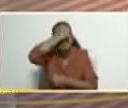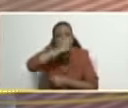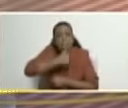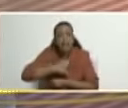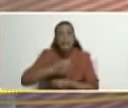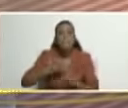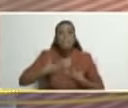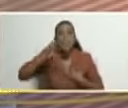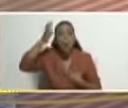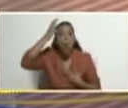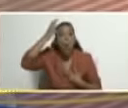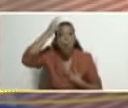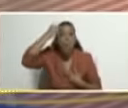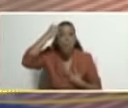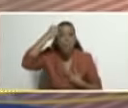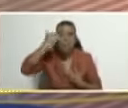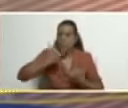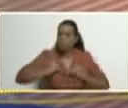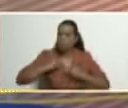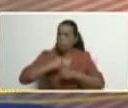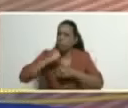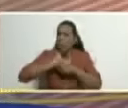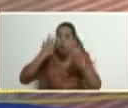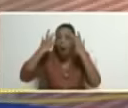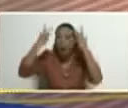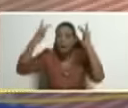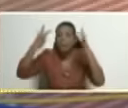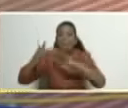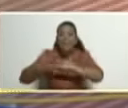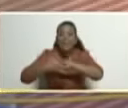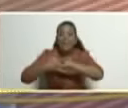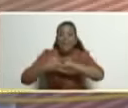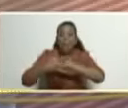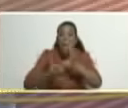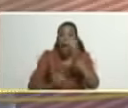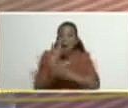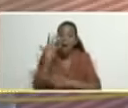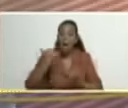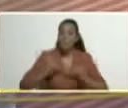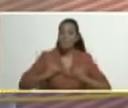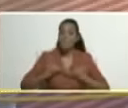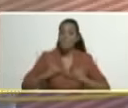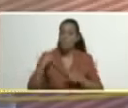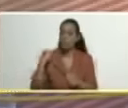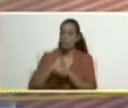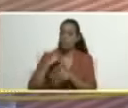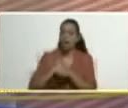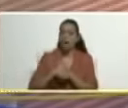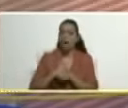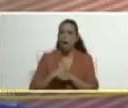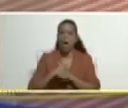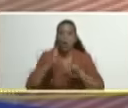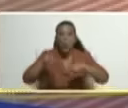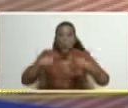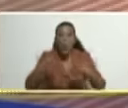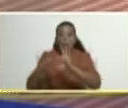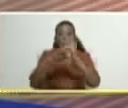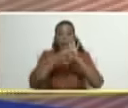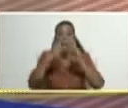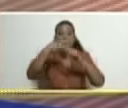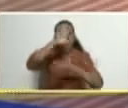conocimiento ancestral propio, tecnología propia, con nuevas